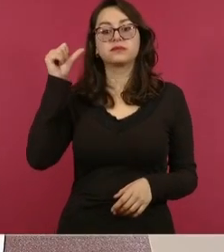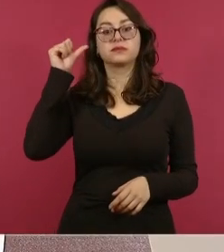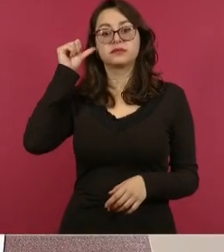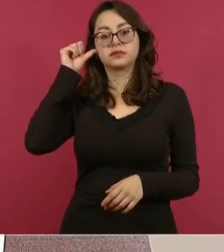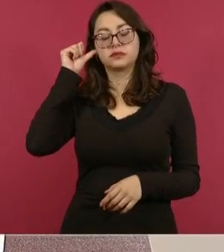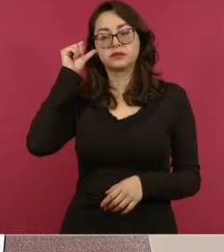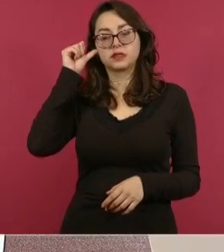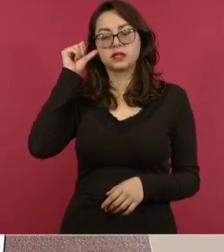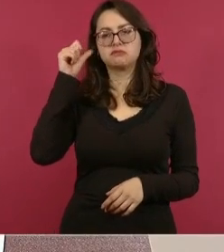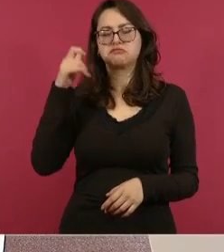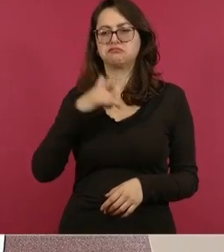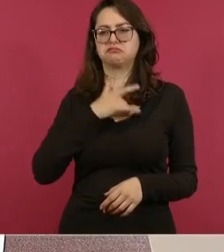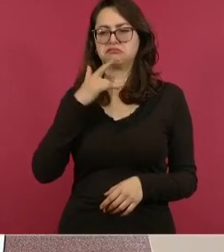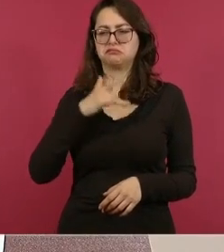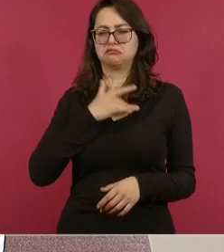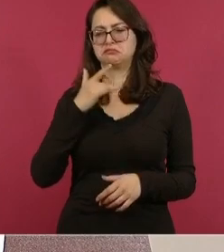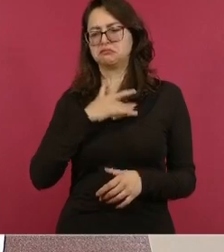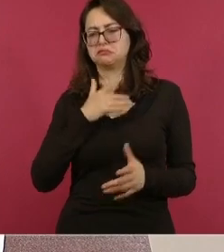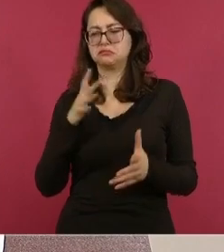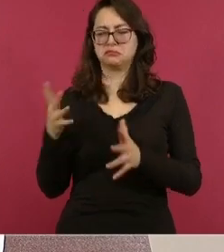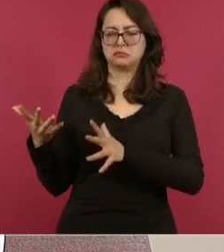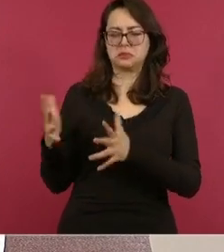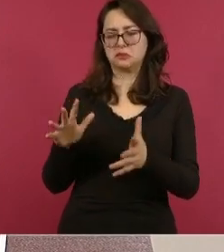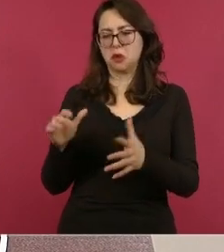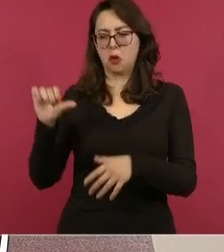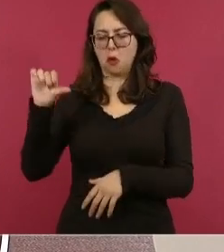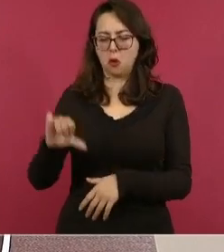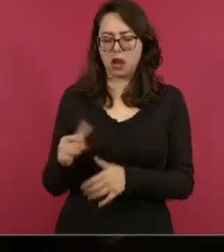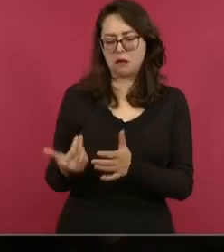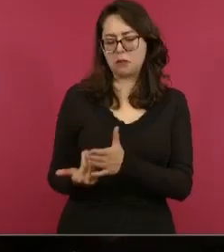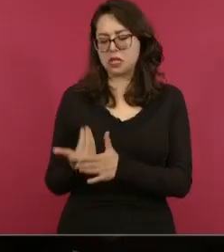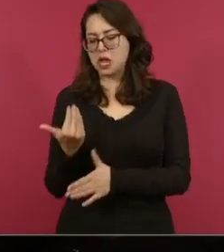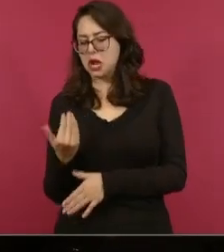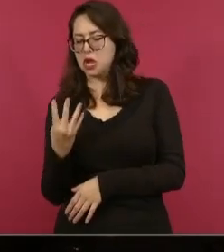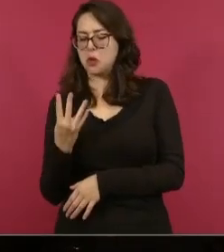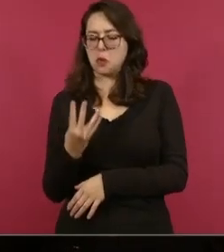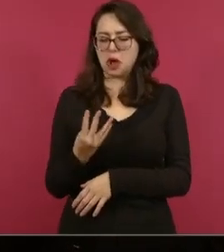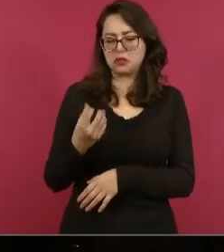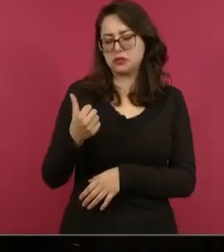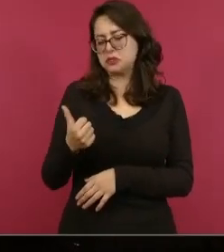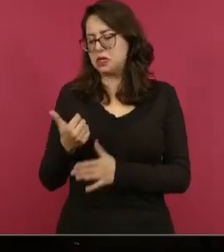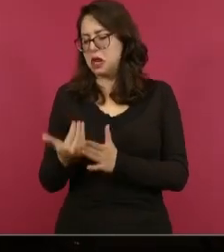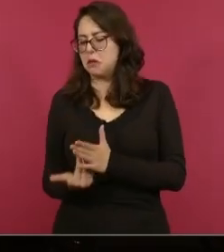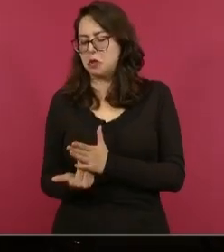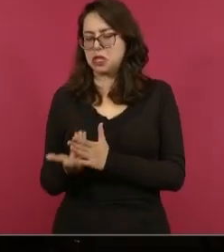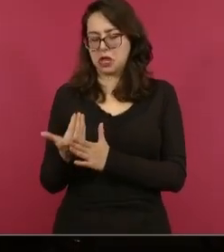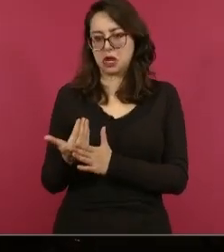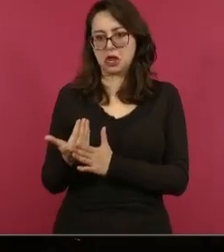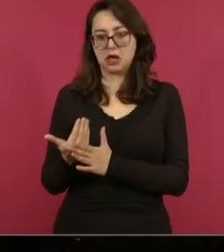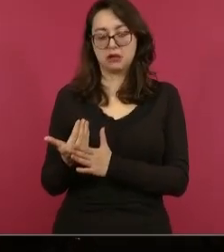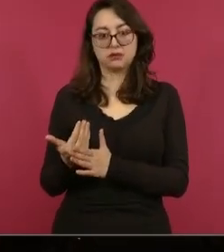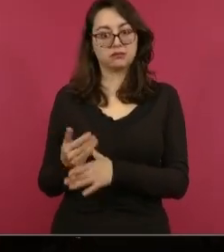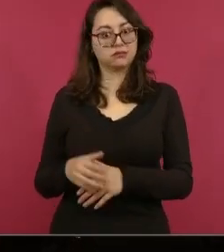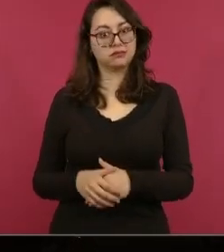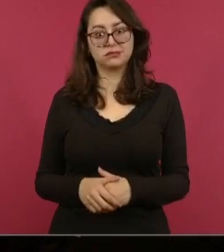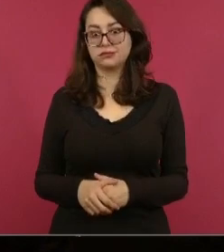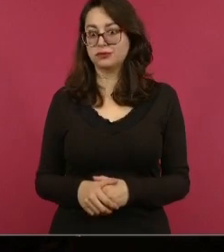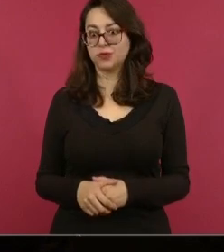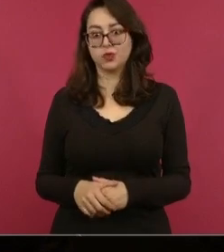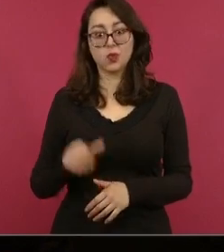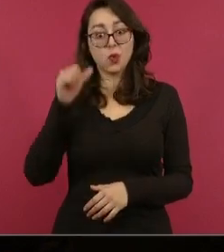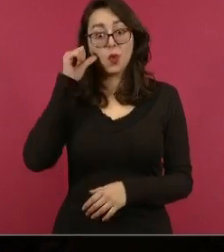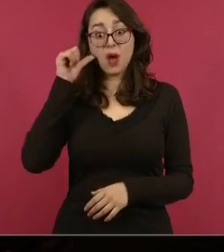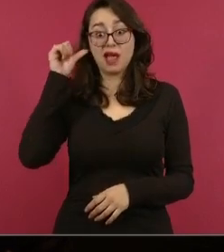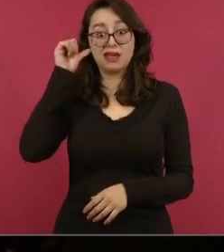de la mañana y no, entró a las un poco después de las 12,